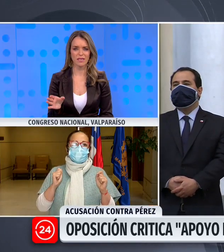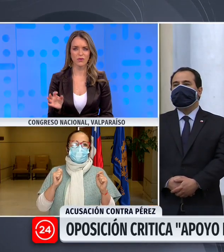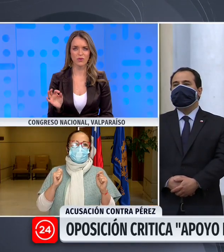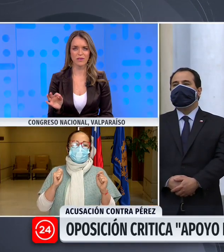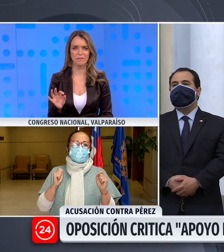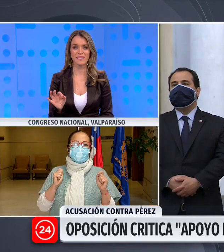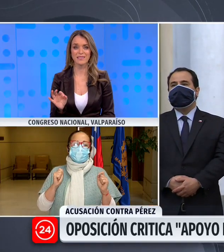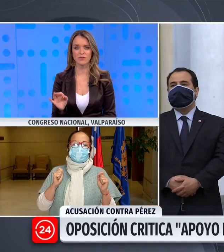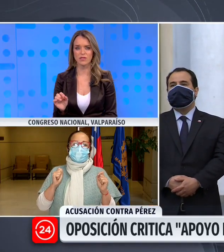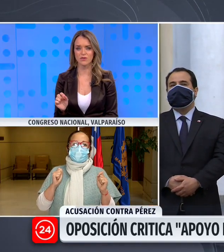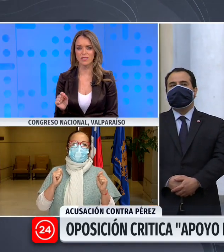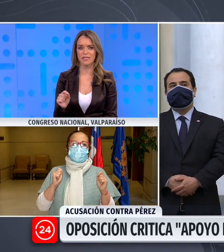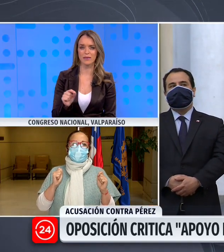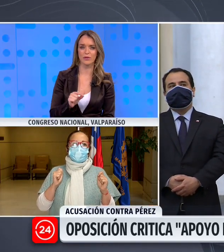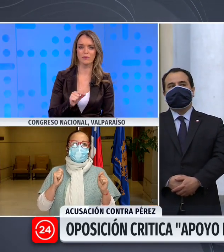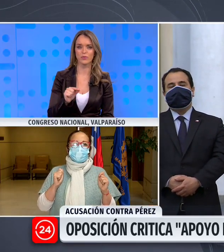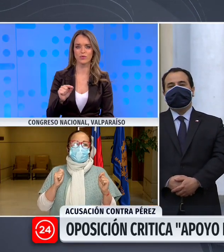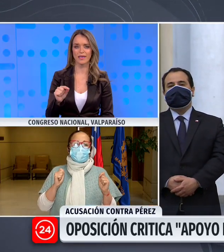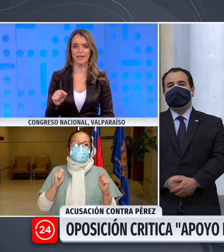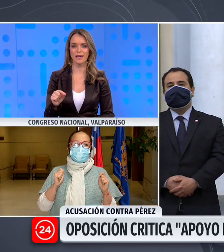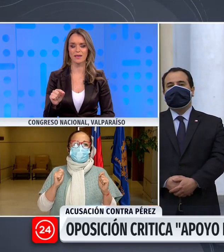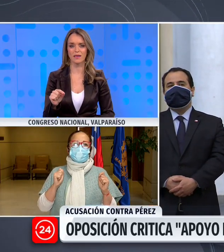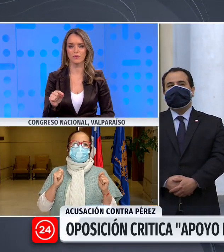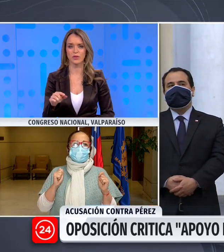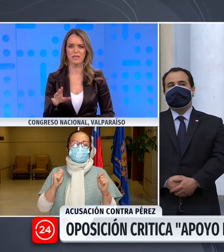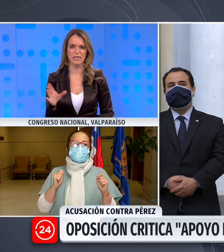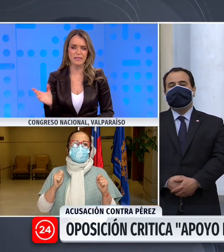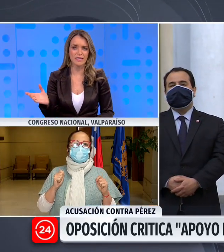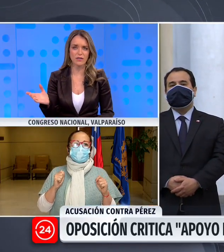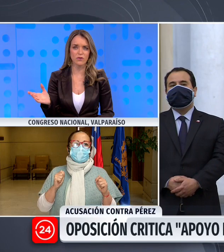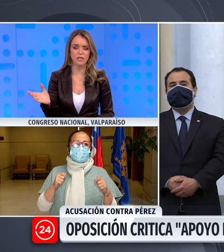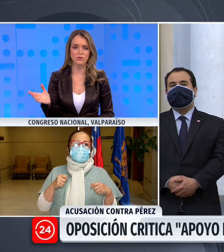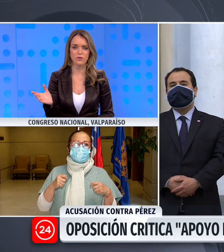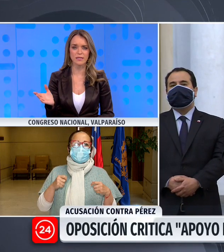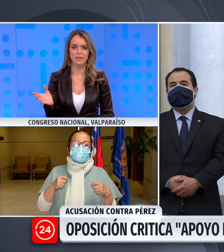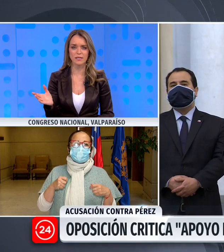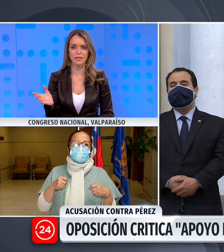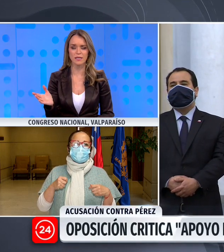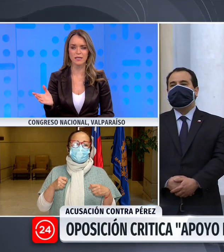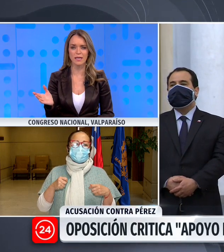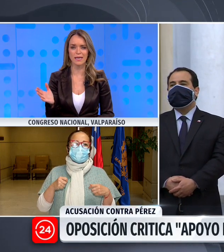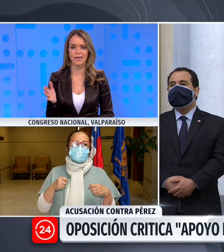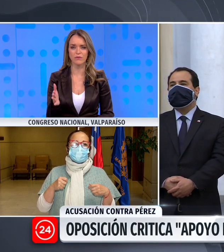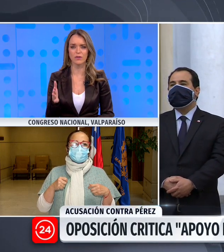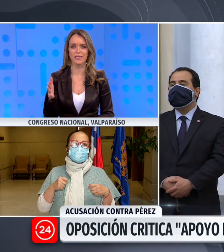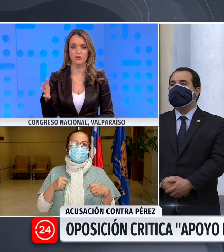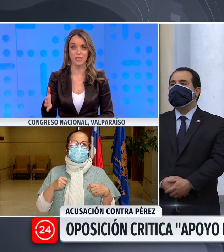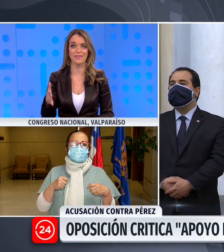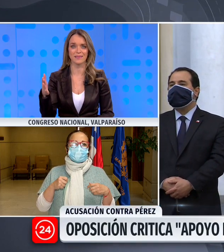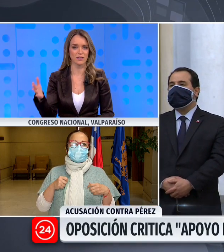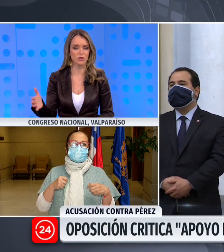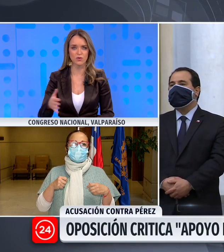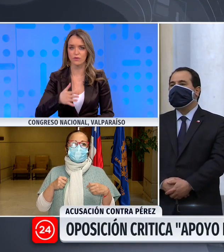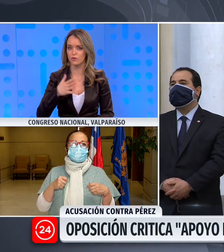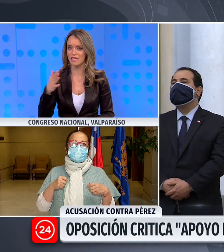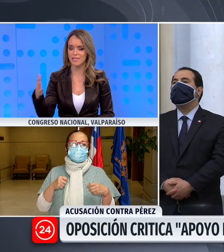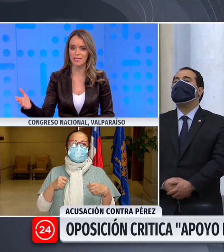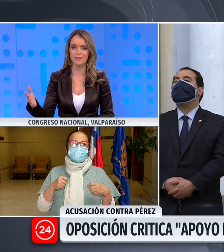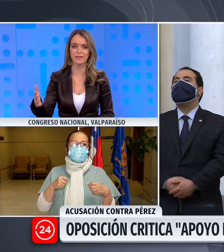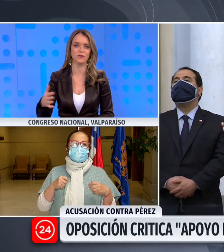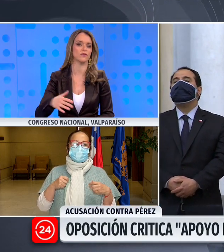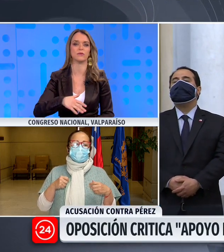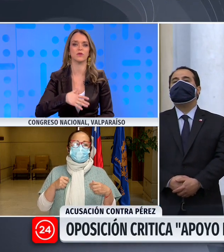debe llevar 2 o 3 sí, meses, o sea, no sé si se le puede imputar a él, porque era parlamentario, sí, de hecho, sí, antes, las vulneraciones, entendiendo que esos